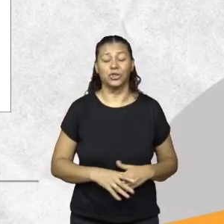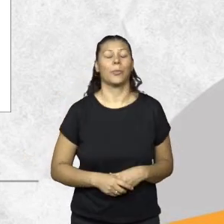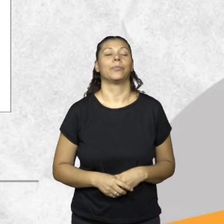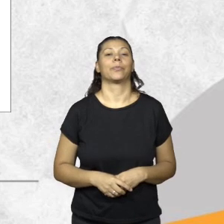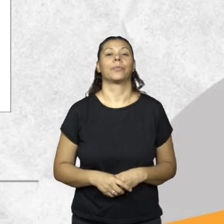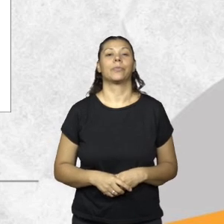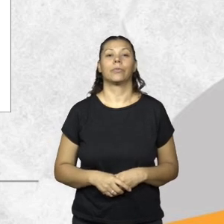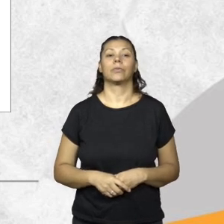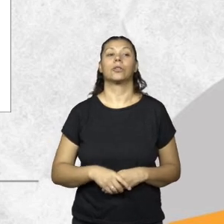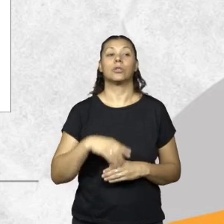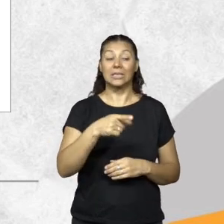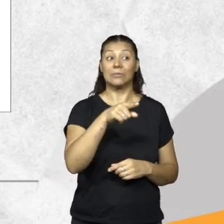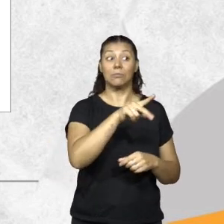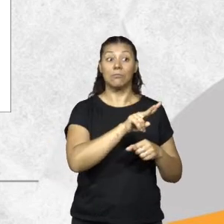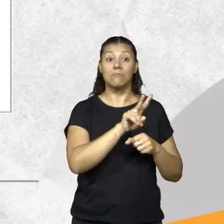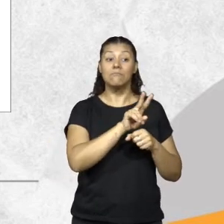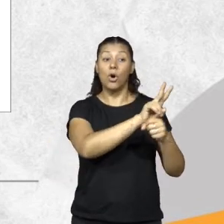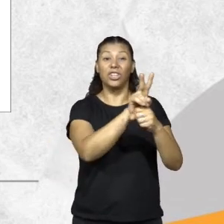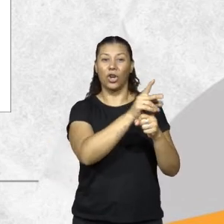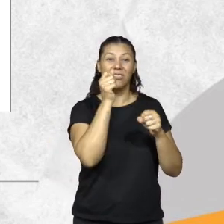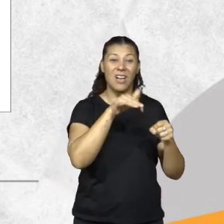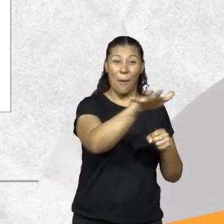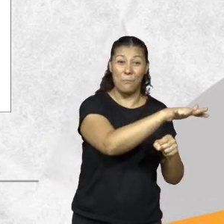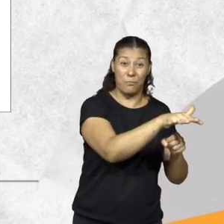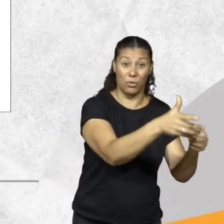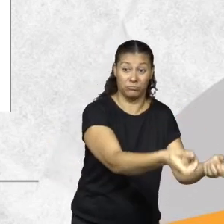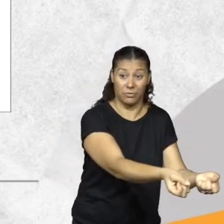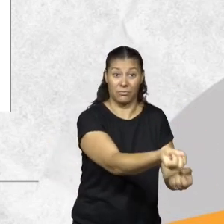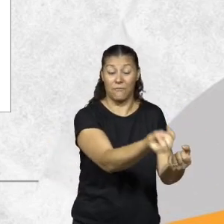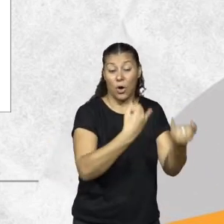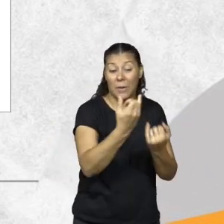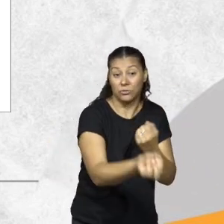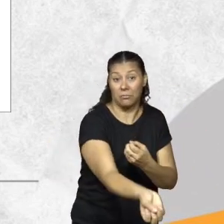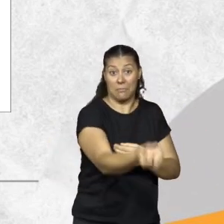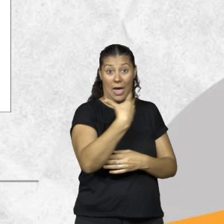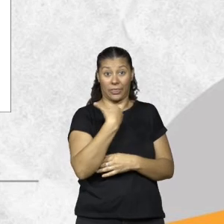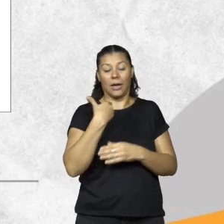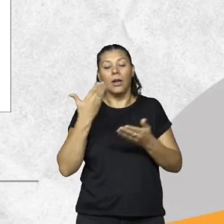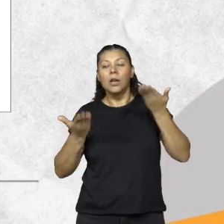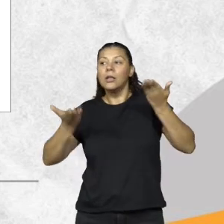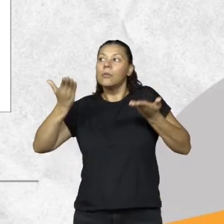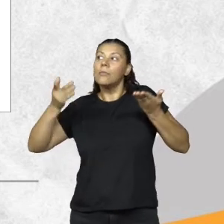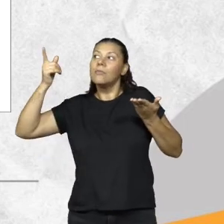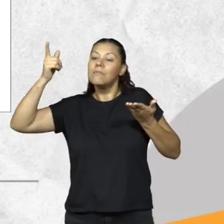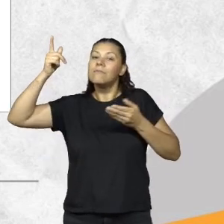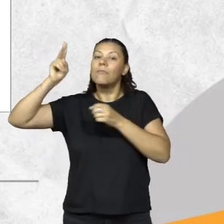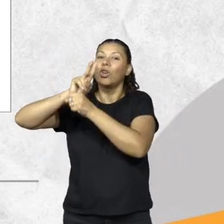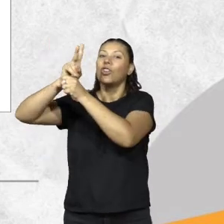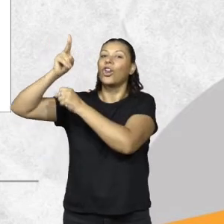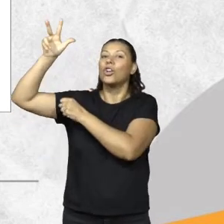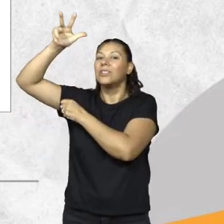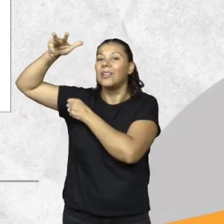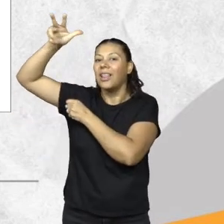complementamos ese monitoreo de campo con ese monitoreo satelital y sí tenemos un grupo de científicos especialistas en